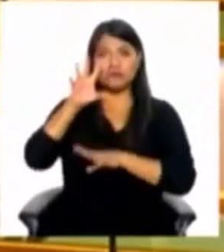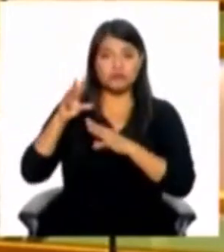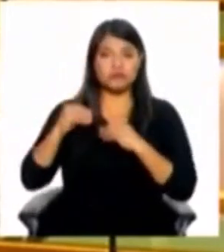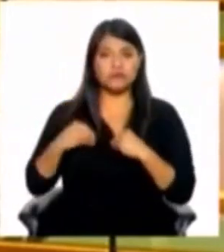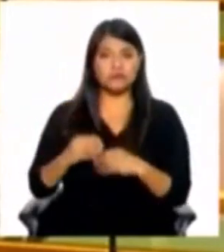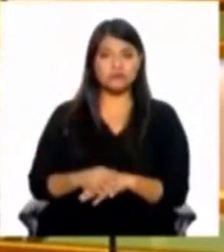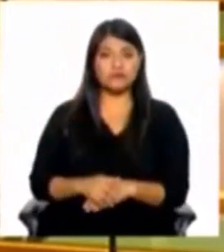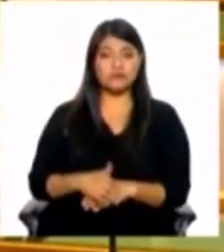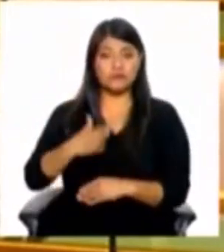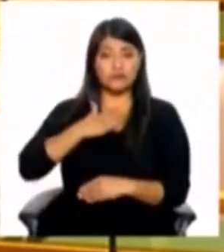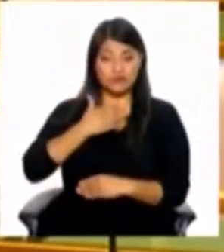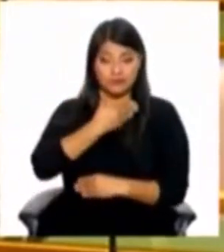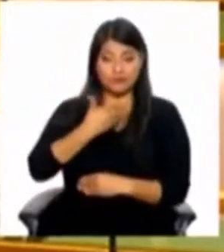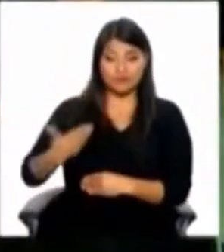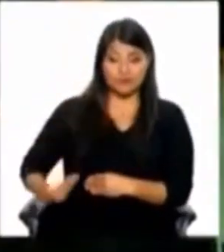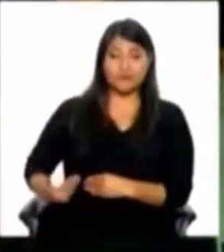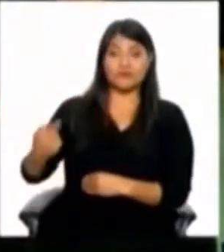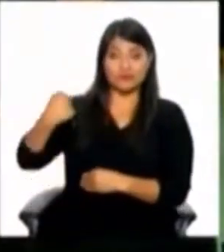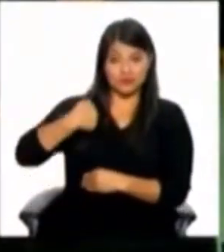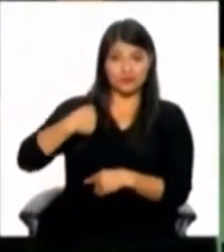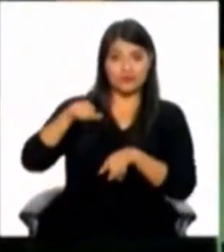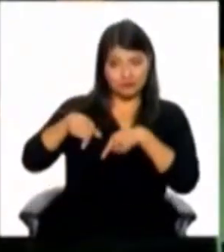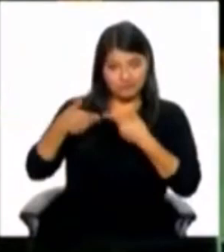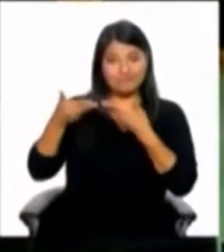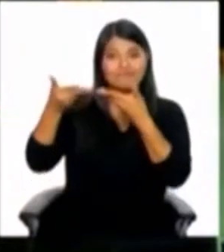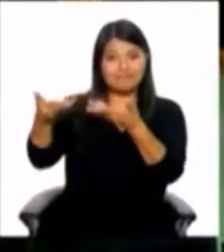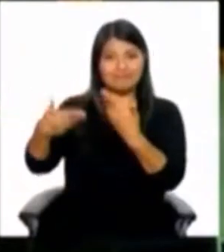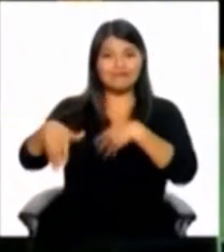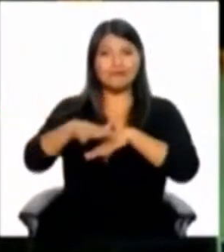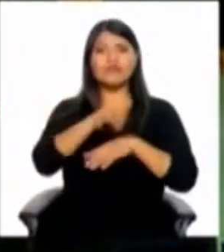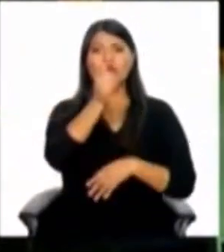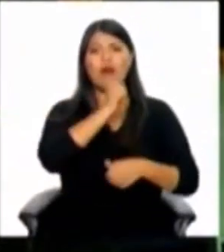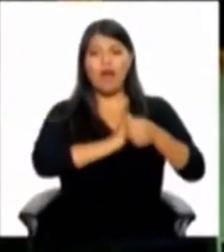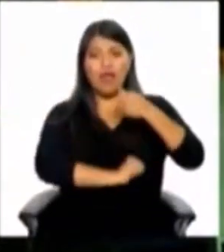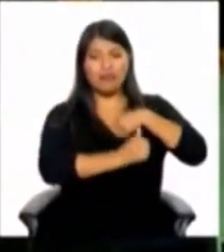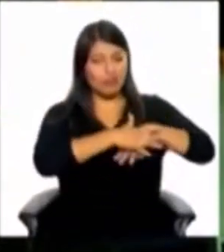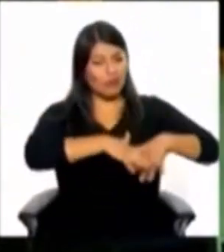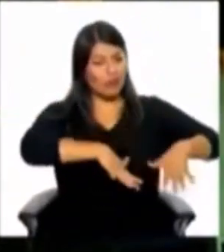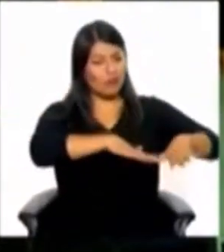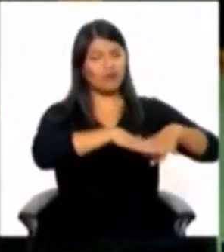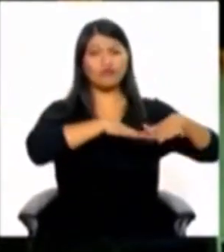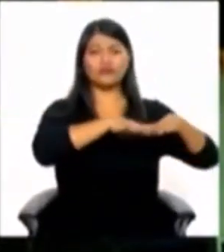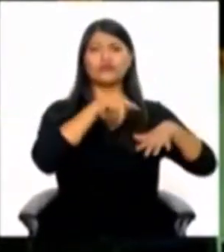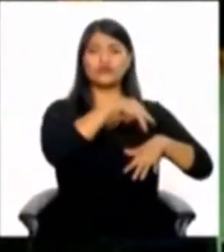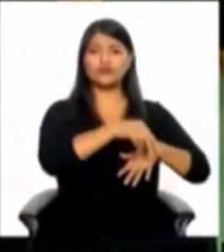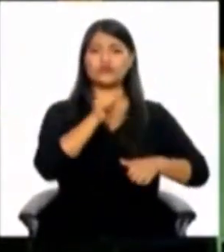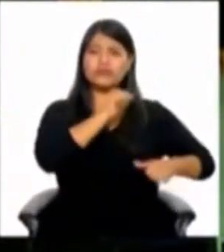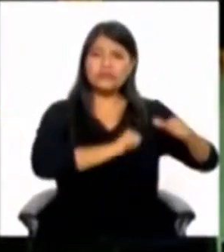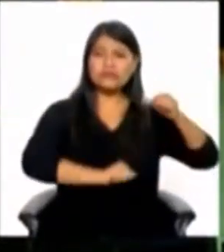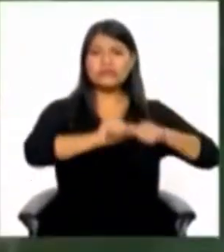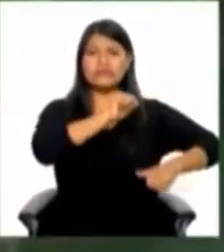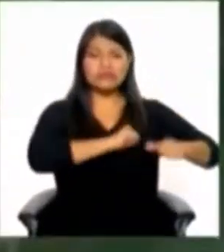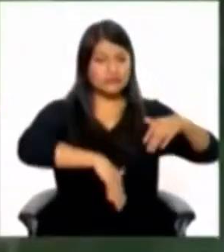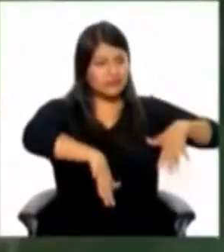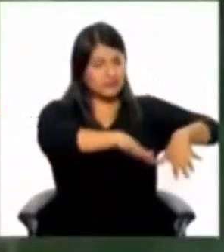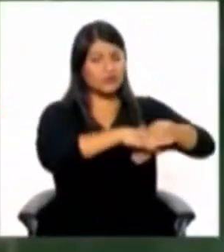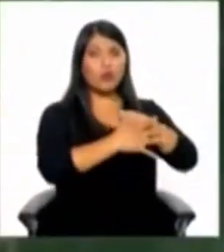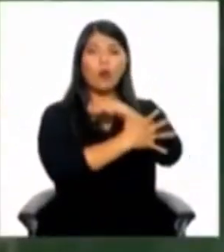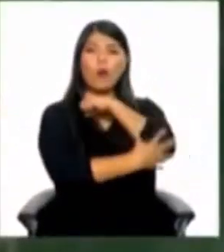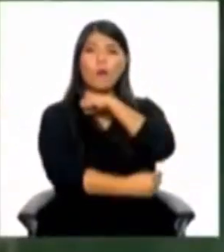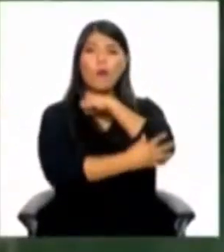como hija de la zona surandina de mi país, he conocido directamente el sufrimiento que causa la